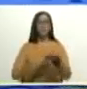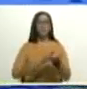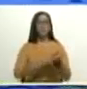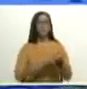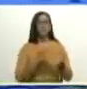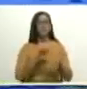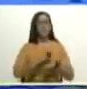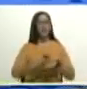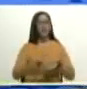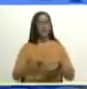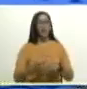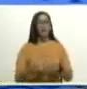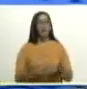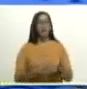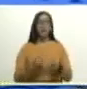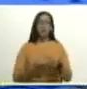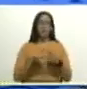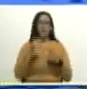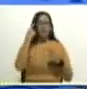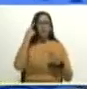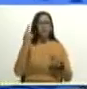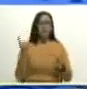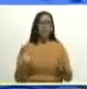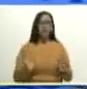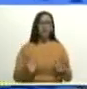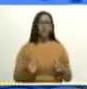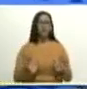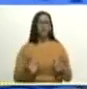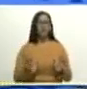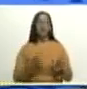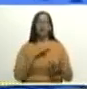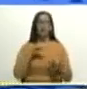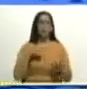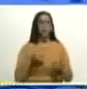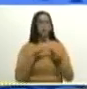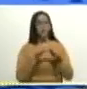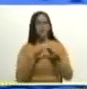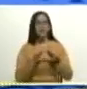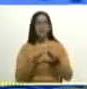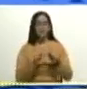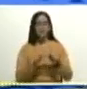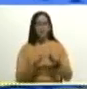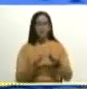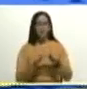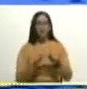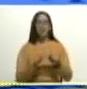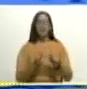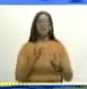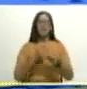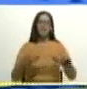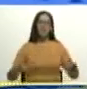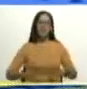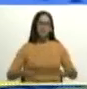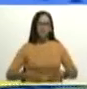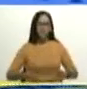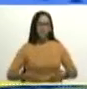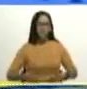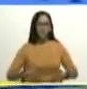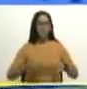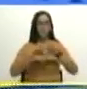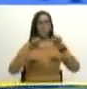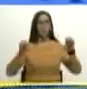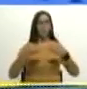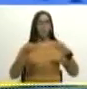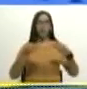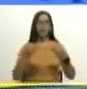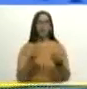herido. Ustedes lo saben. Nosotros mantenemos desde las vísceras la educación pública,